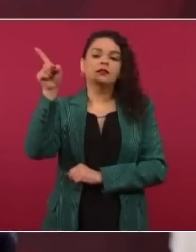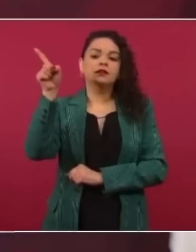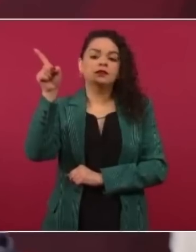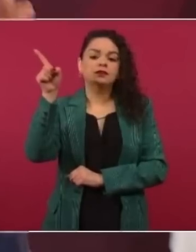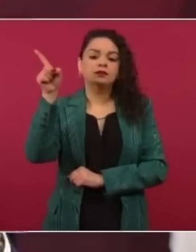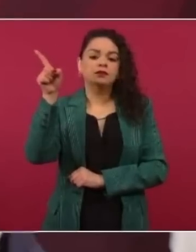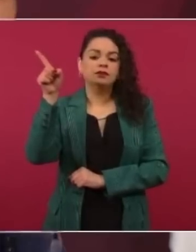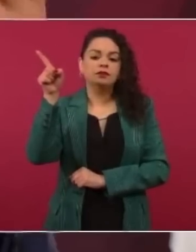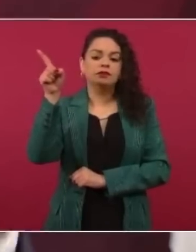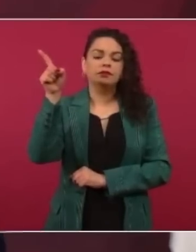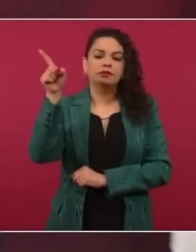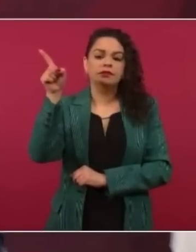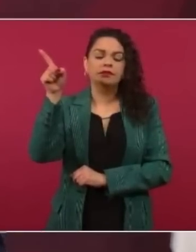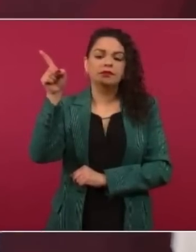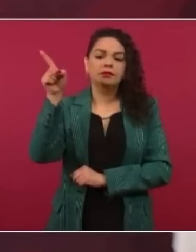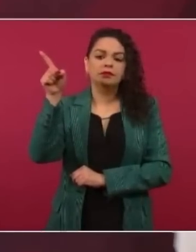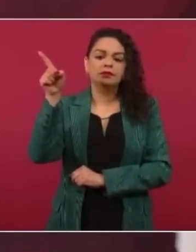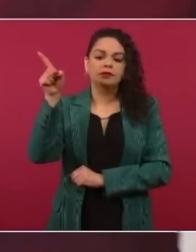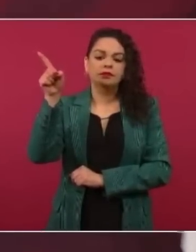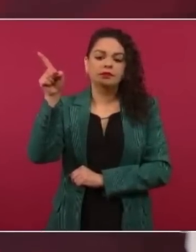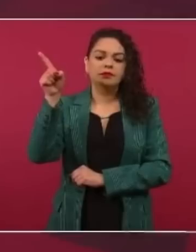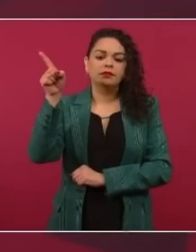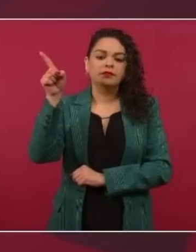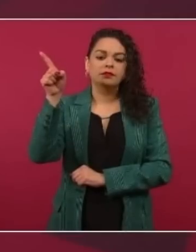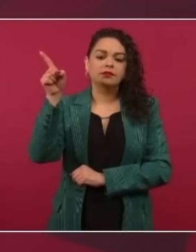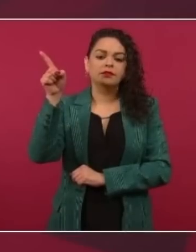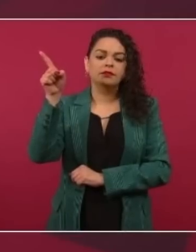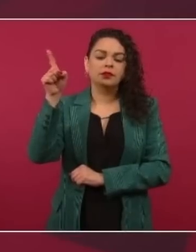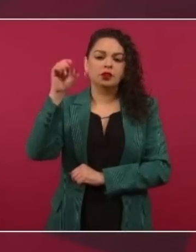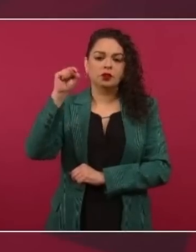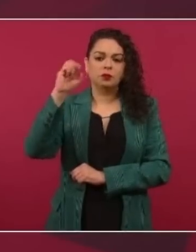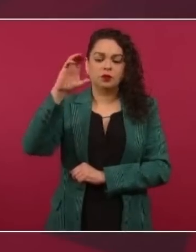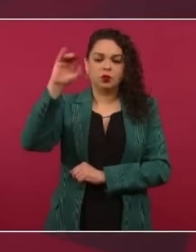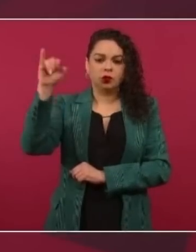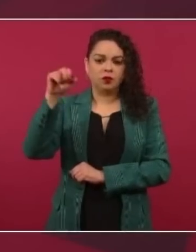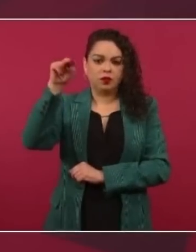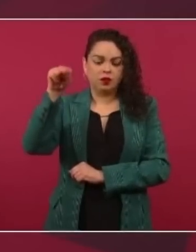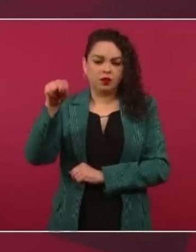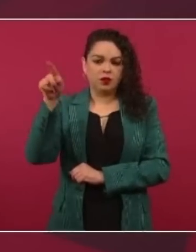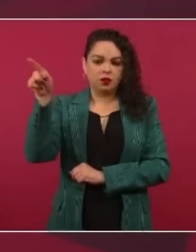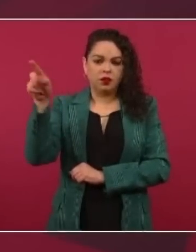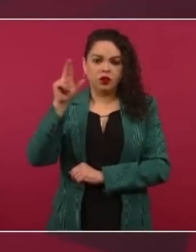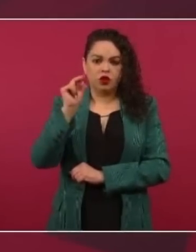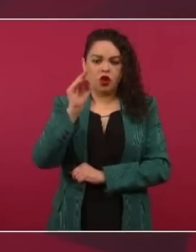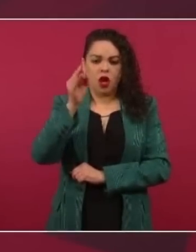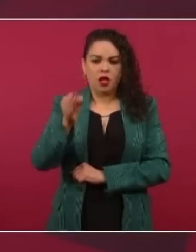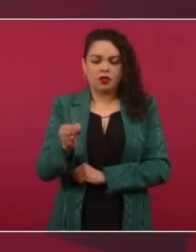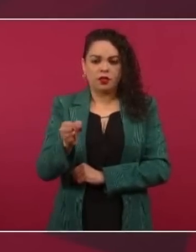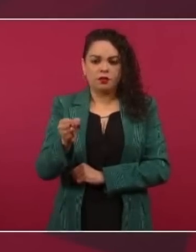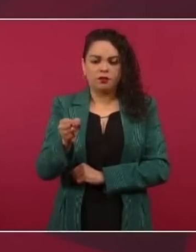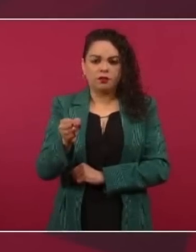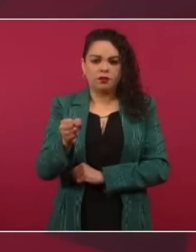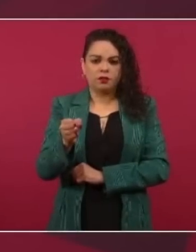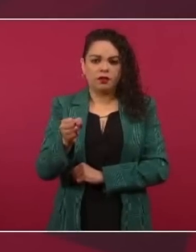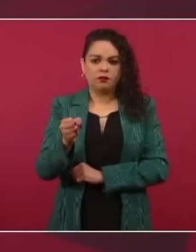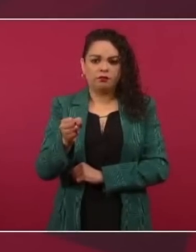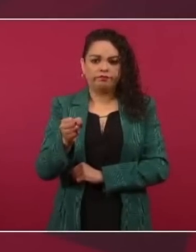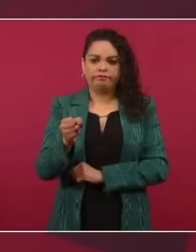en el Poder Judicial, en la Suprema Corte, una ley al presidente.